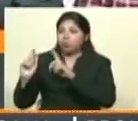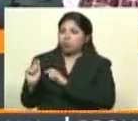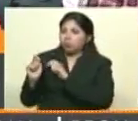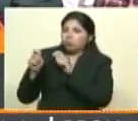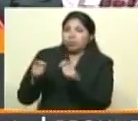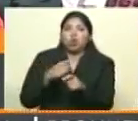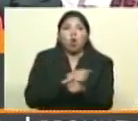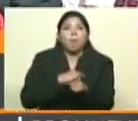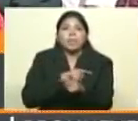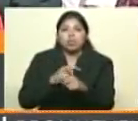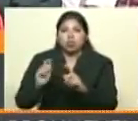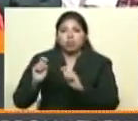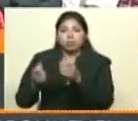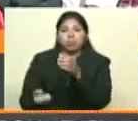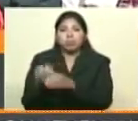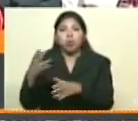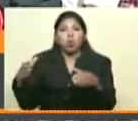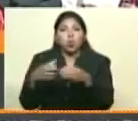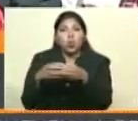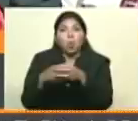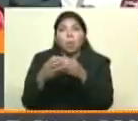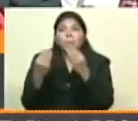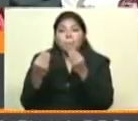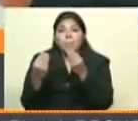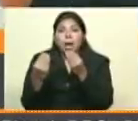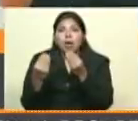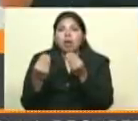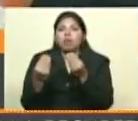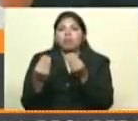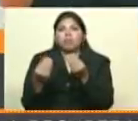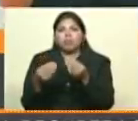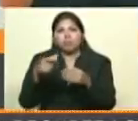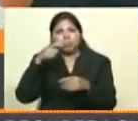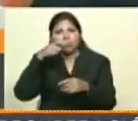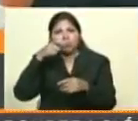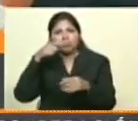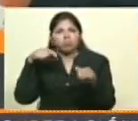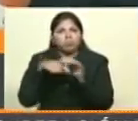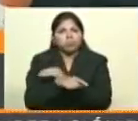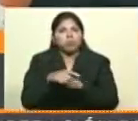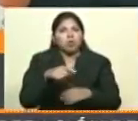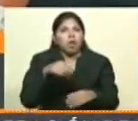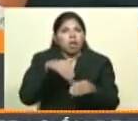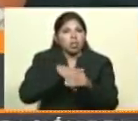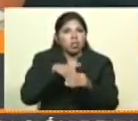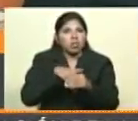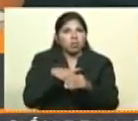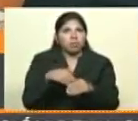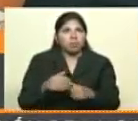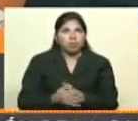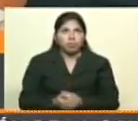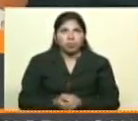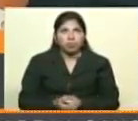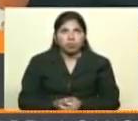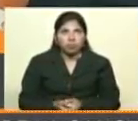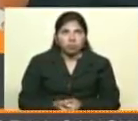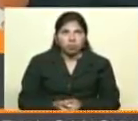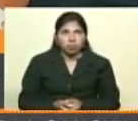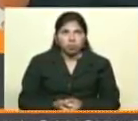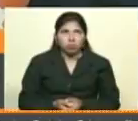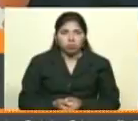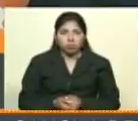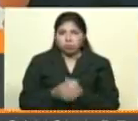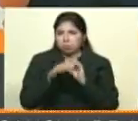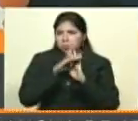cualquier proceso, sin necesidad de pasar por ningún paso burocrático, Asamblea General, Consejo de Seguridad. Le